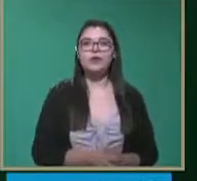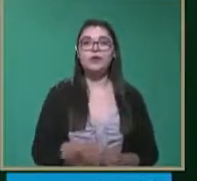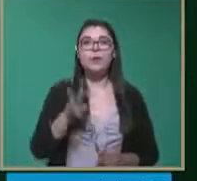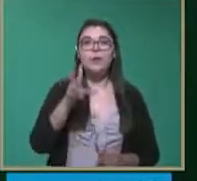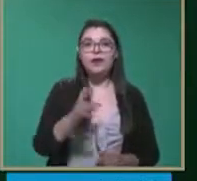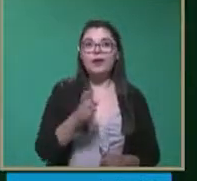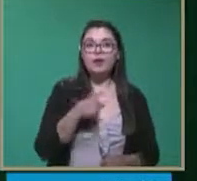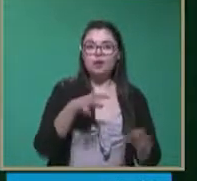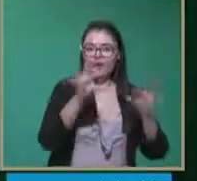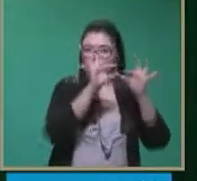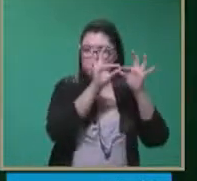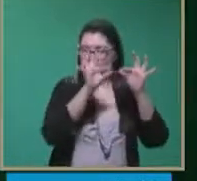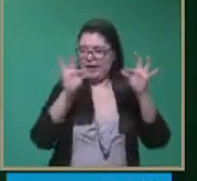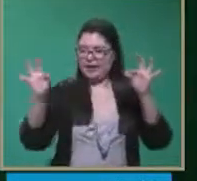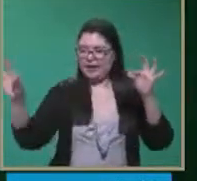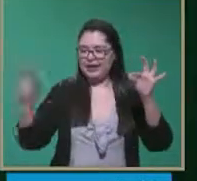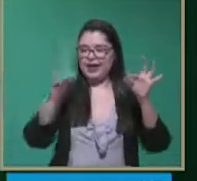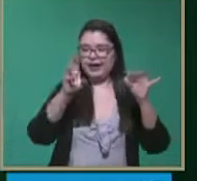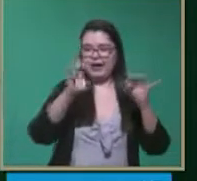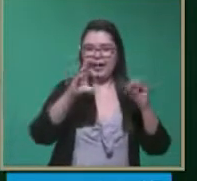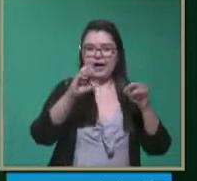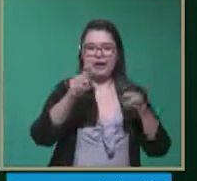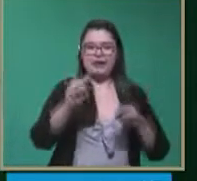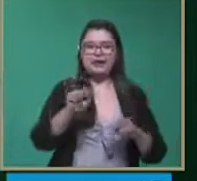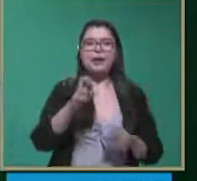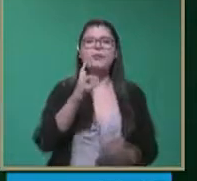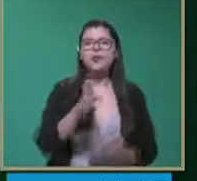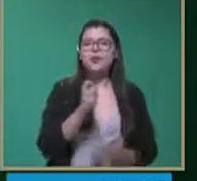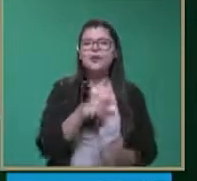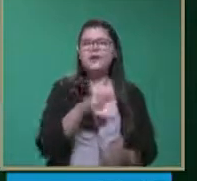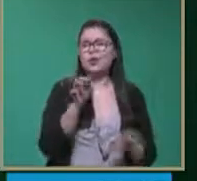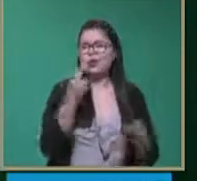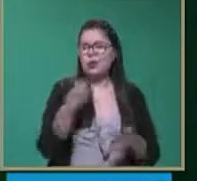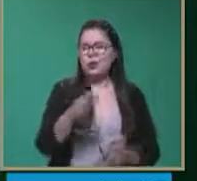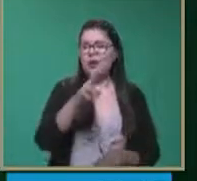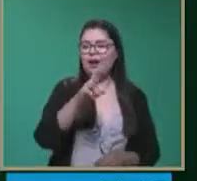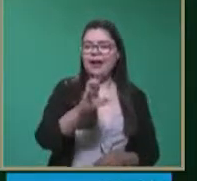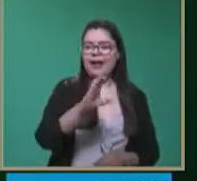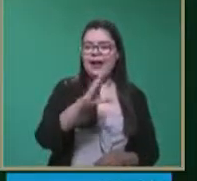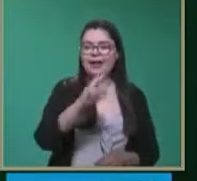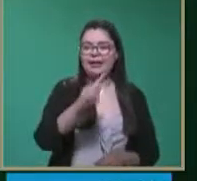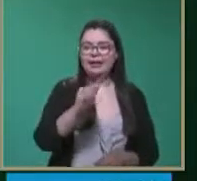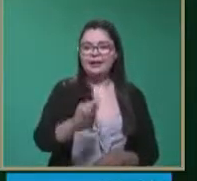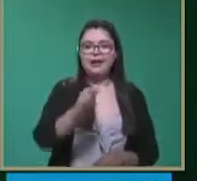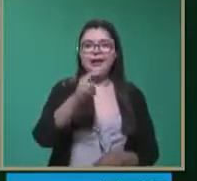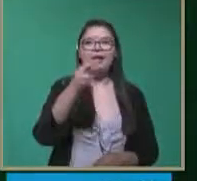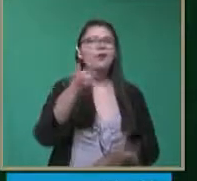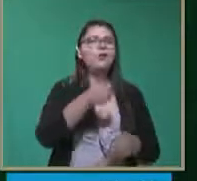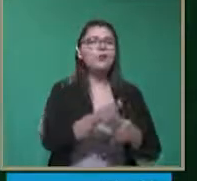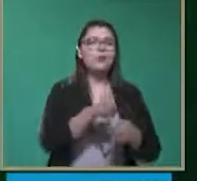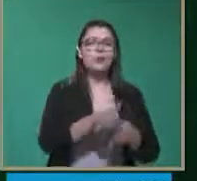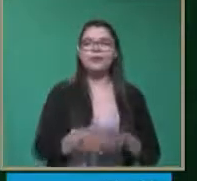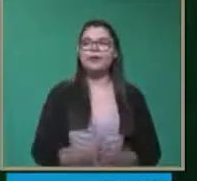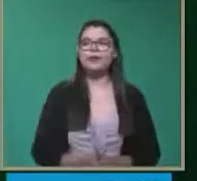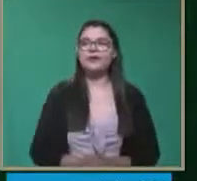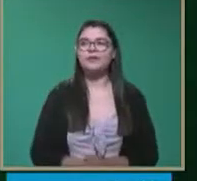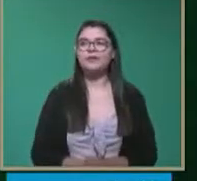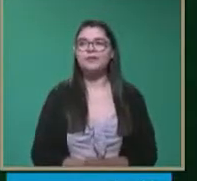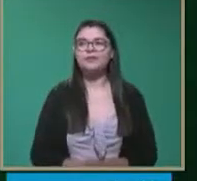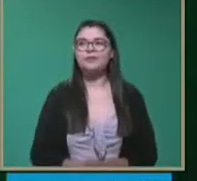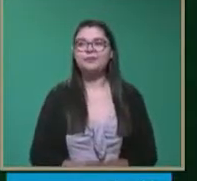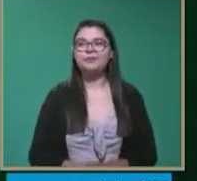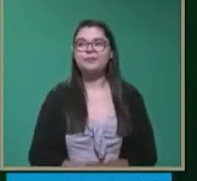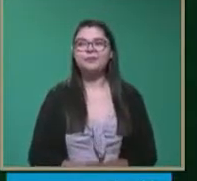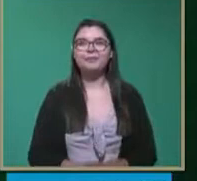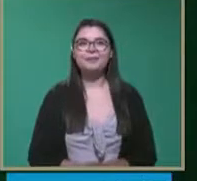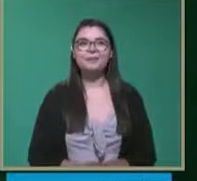numérica. Es una recta que tiene números que están distribuidos en la misma distancia. Y ahora sí, ya